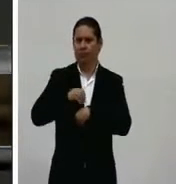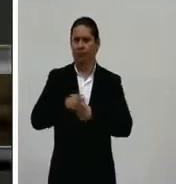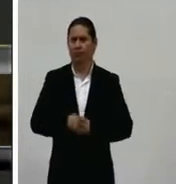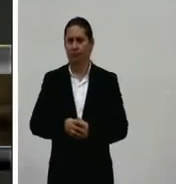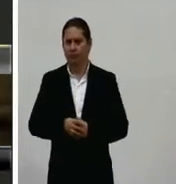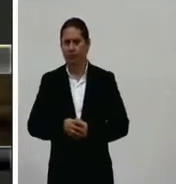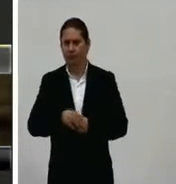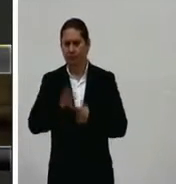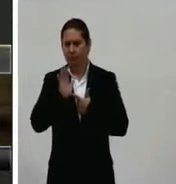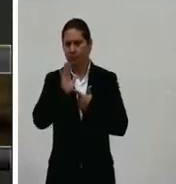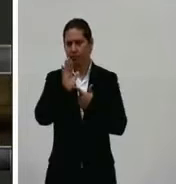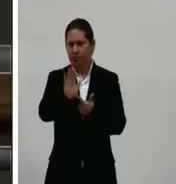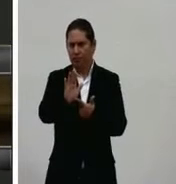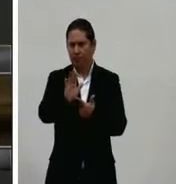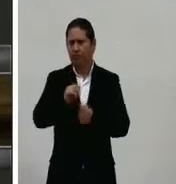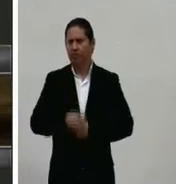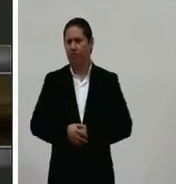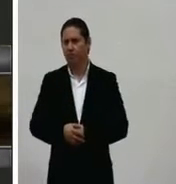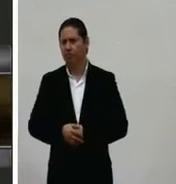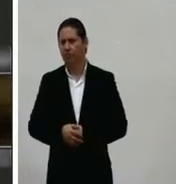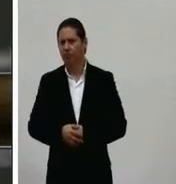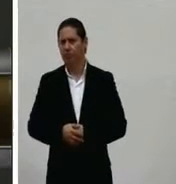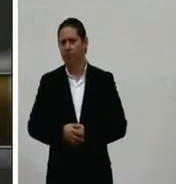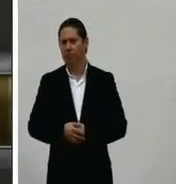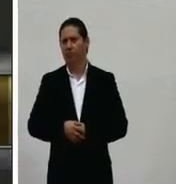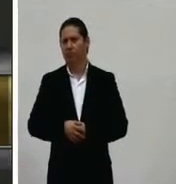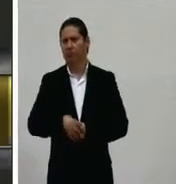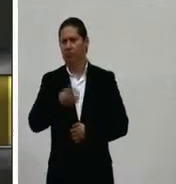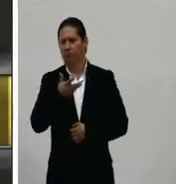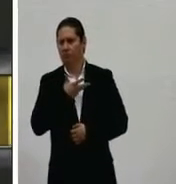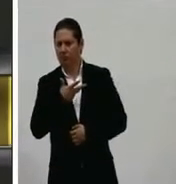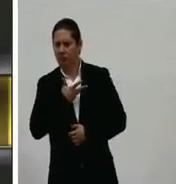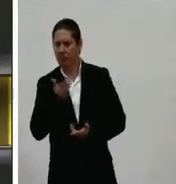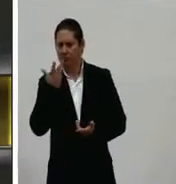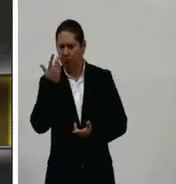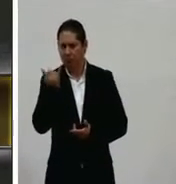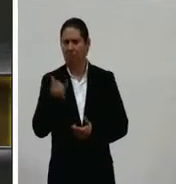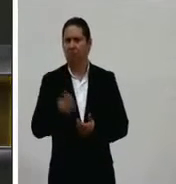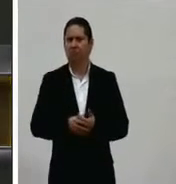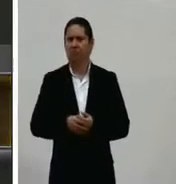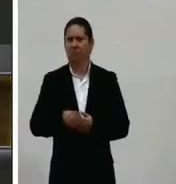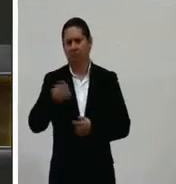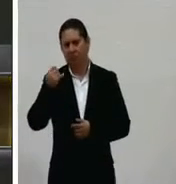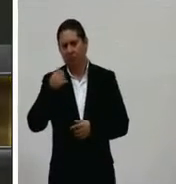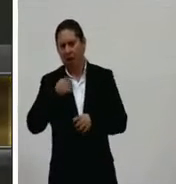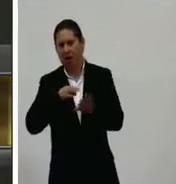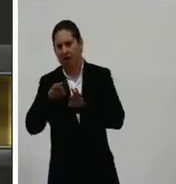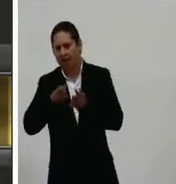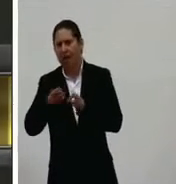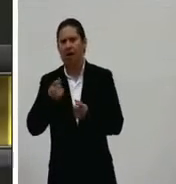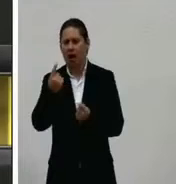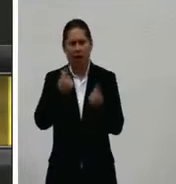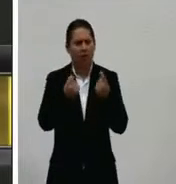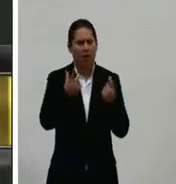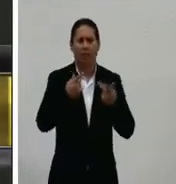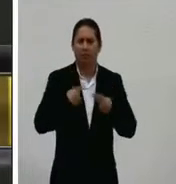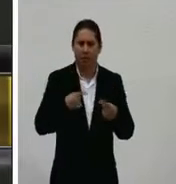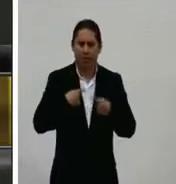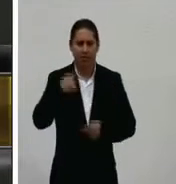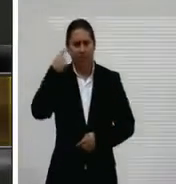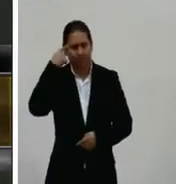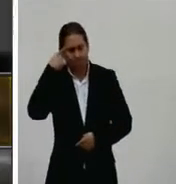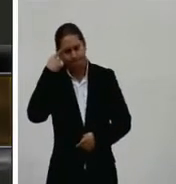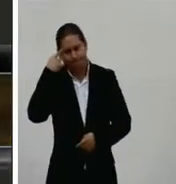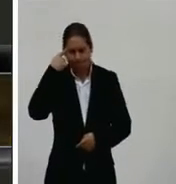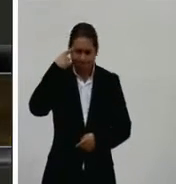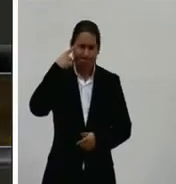presente dictamen, cuyo espíritu se vincula con el derecho al duelo que un trabajador del Estado o municipio tiene como